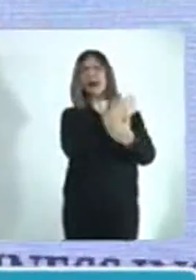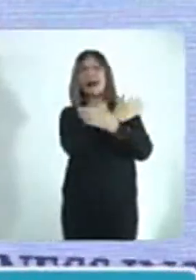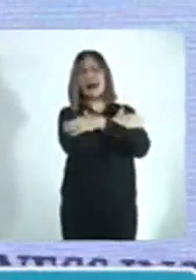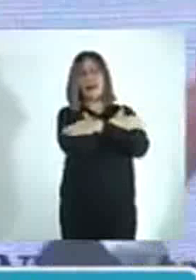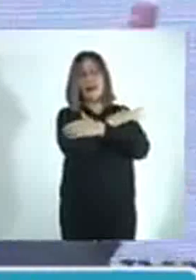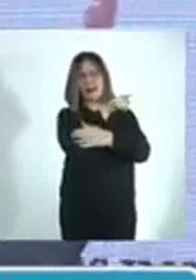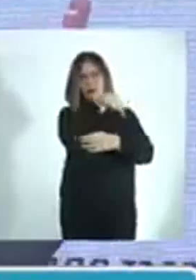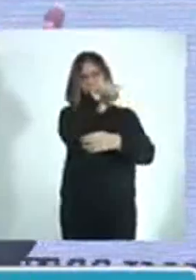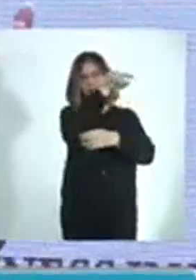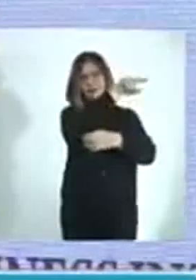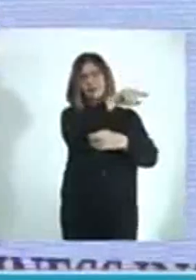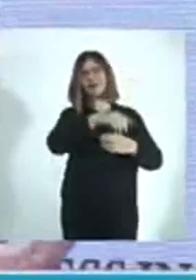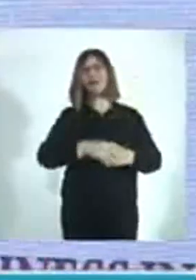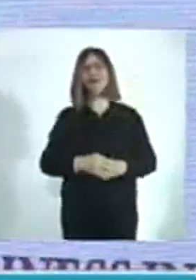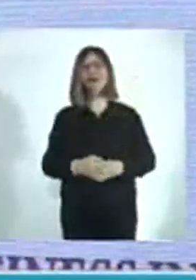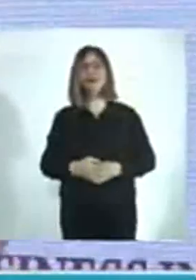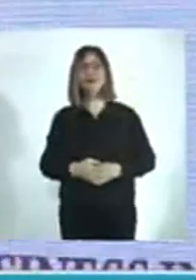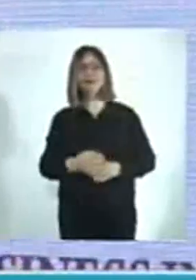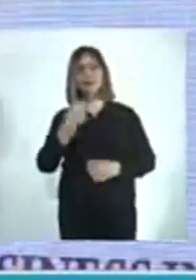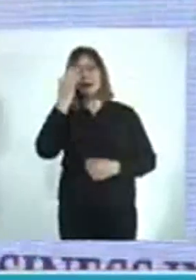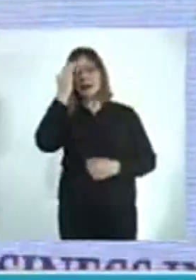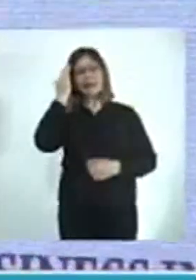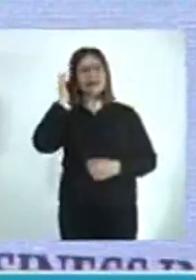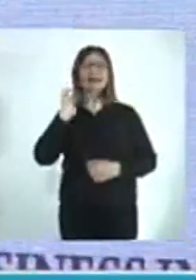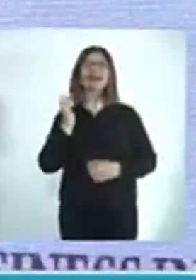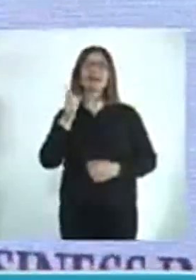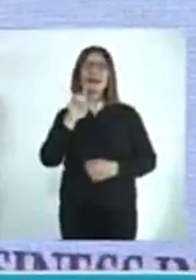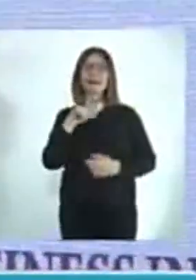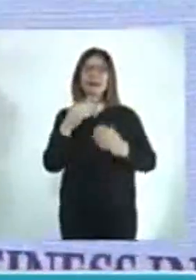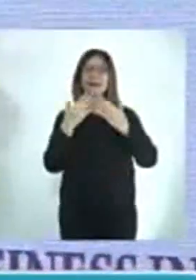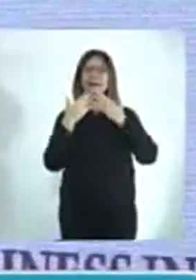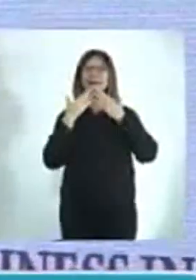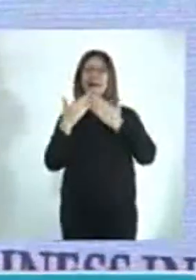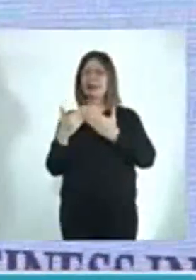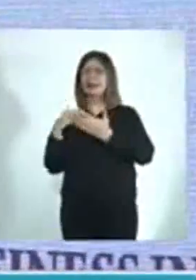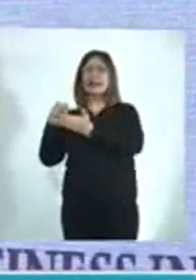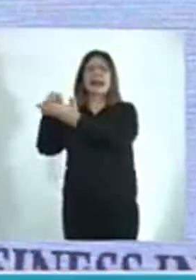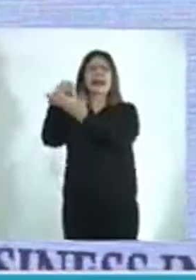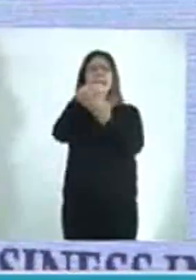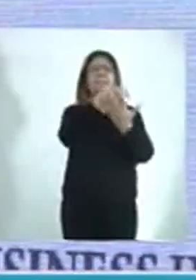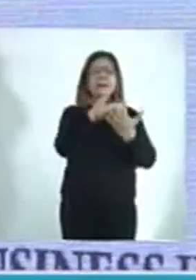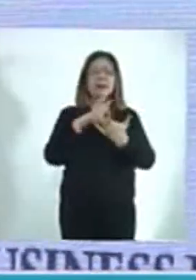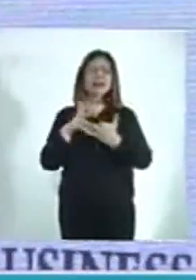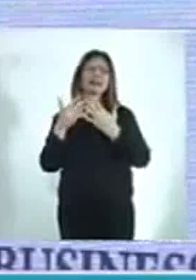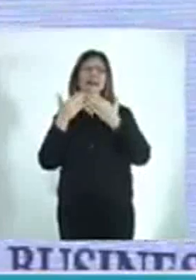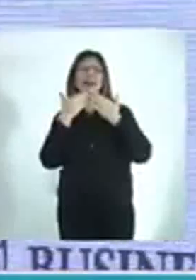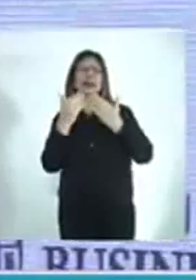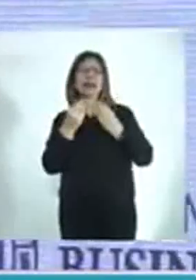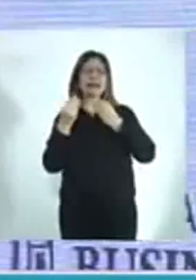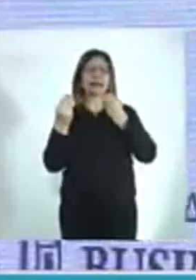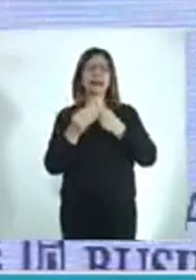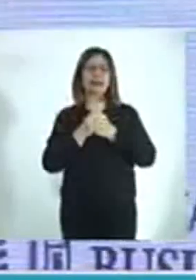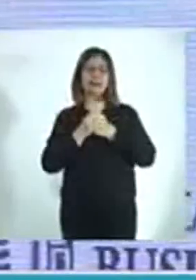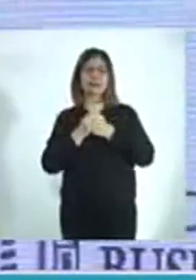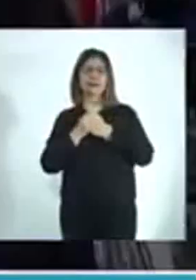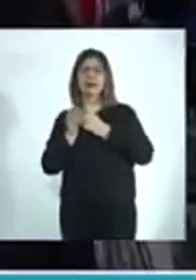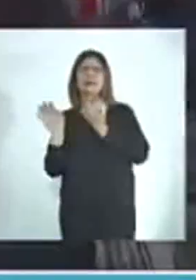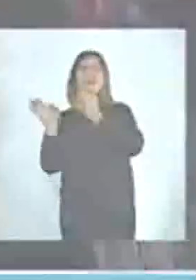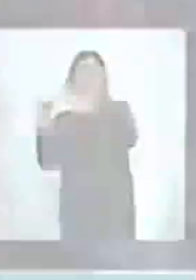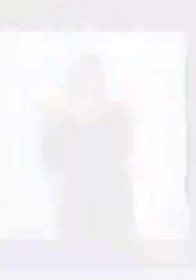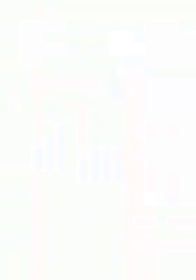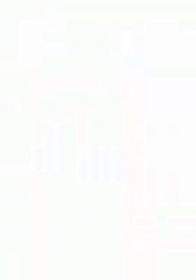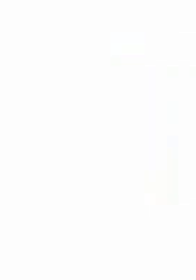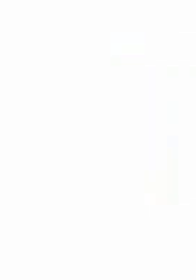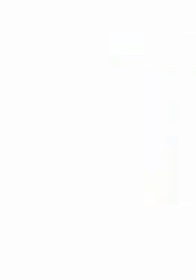abrazo. Y tenemos que reconocer a los sponsors también de agradecimiento, como decíamos recién, Kay. Muchísimas gracias a UNESCO Center